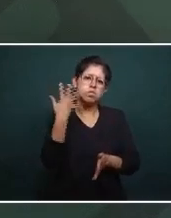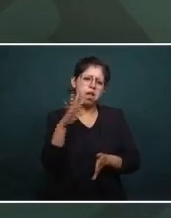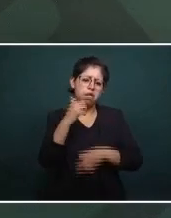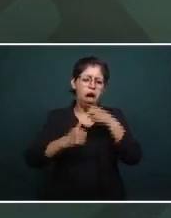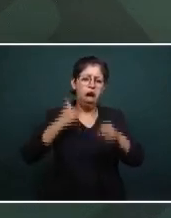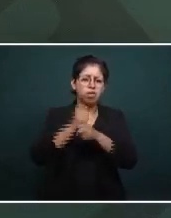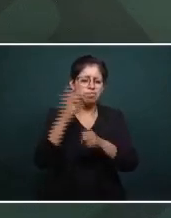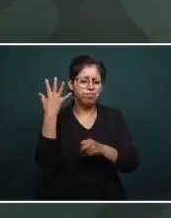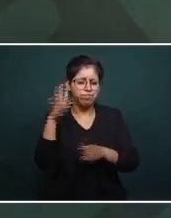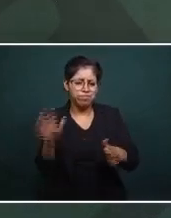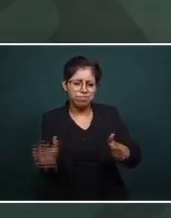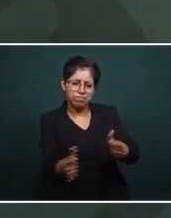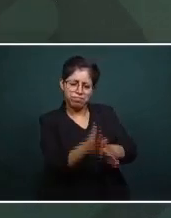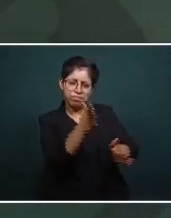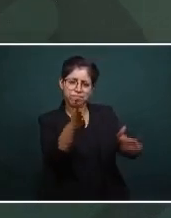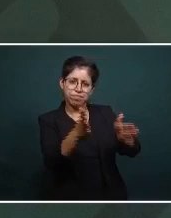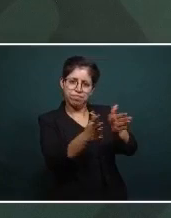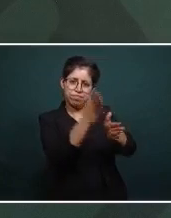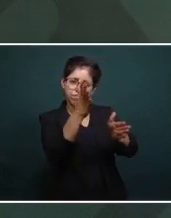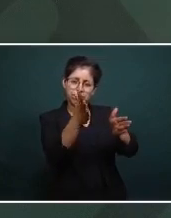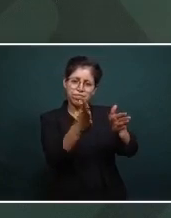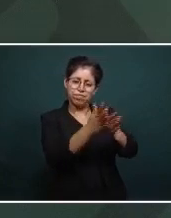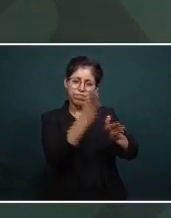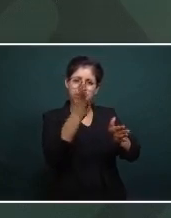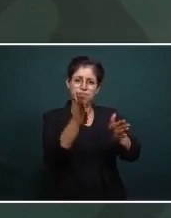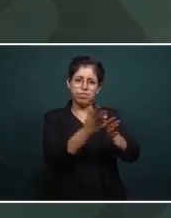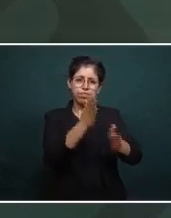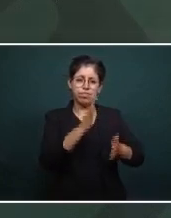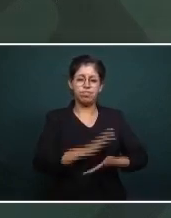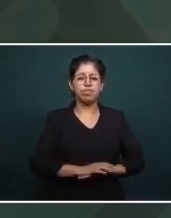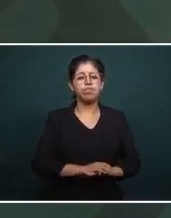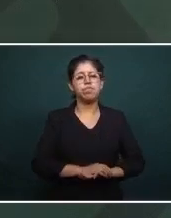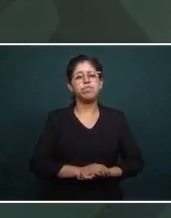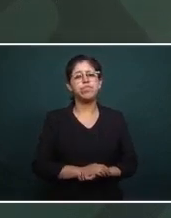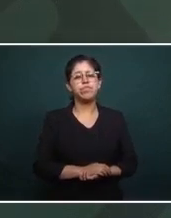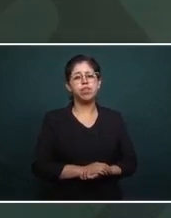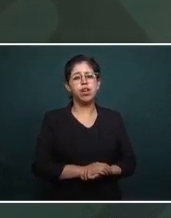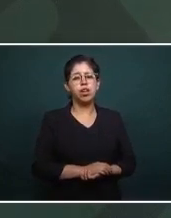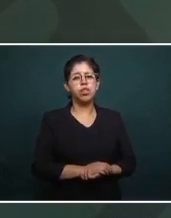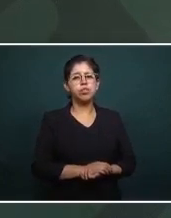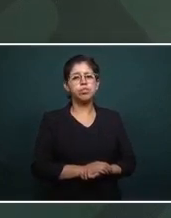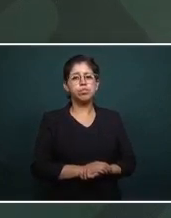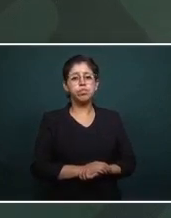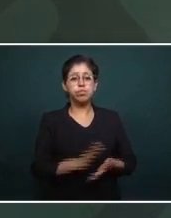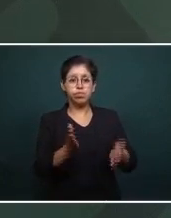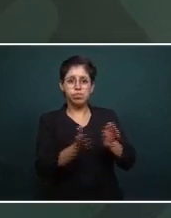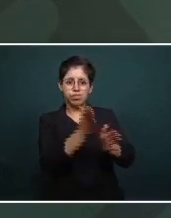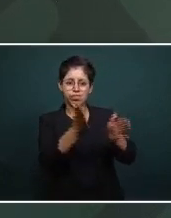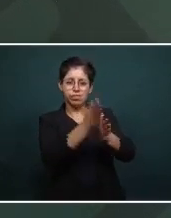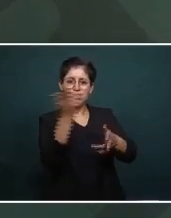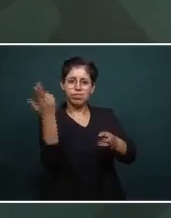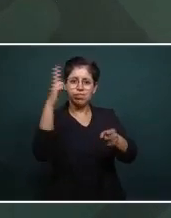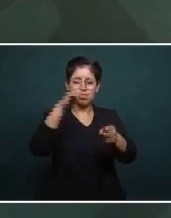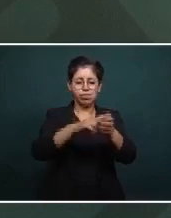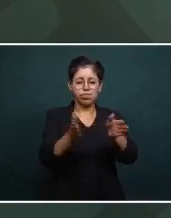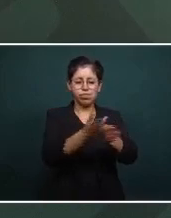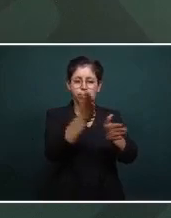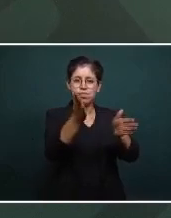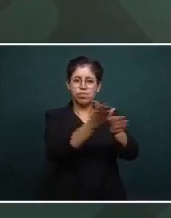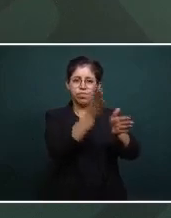todo fue del sexenio pasado, se inició un hospital,